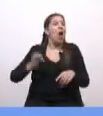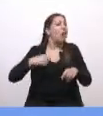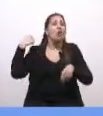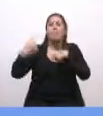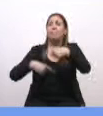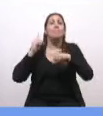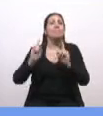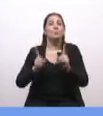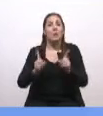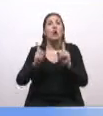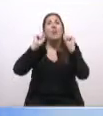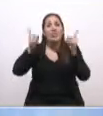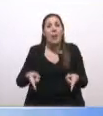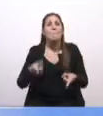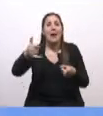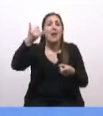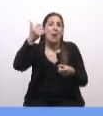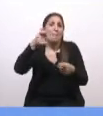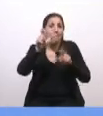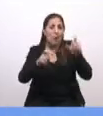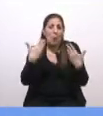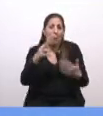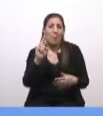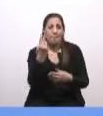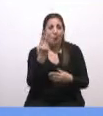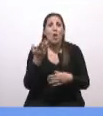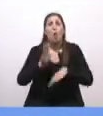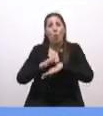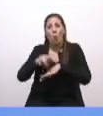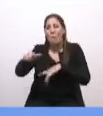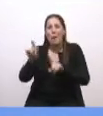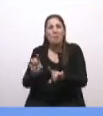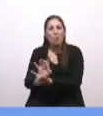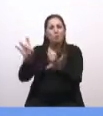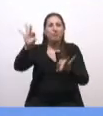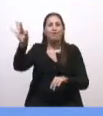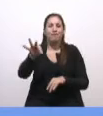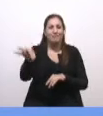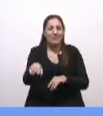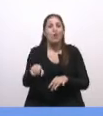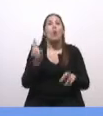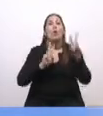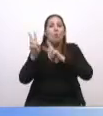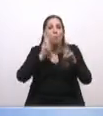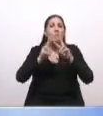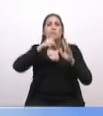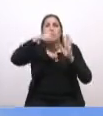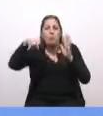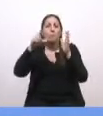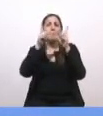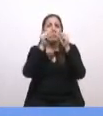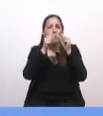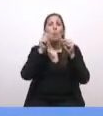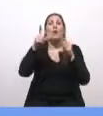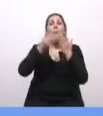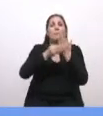que además producen víctimas fatales buscando las estadísticas y los números que lleva el ministerio de